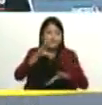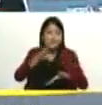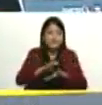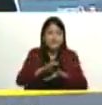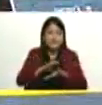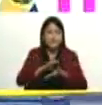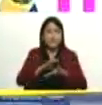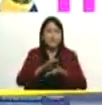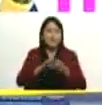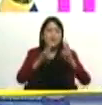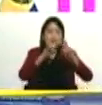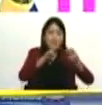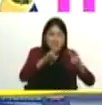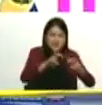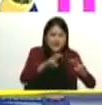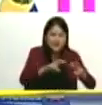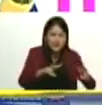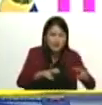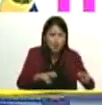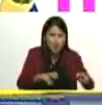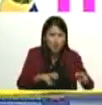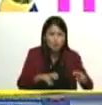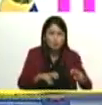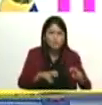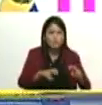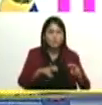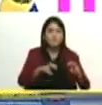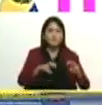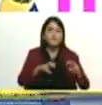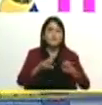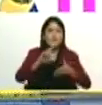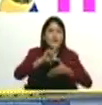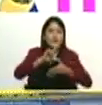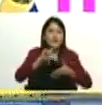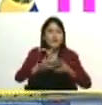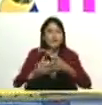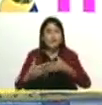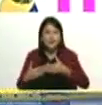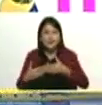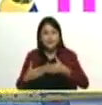investigación científica y técnica de toda América Latina y el Caribe?